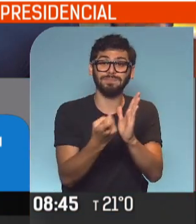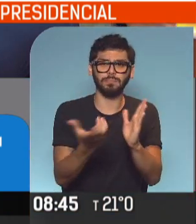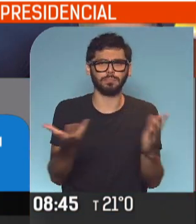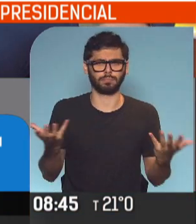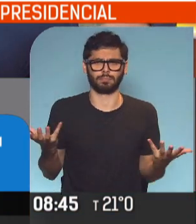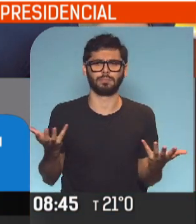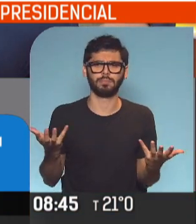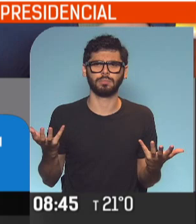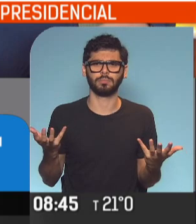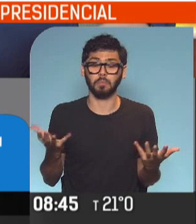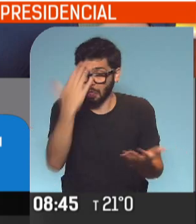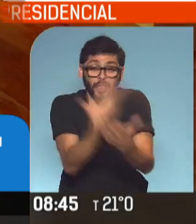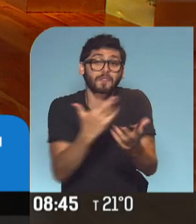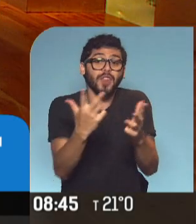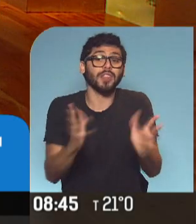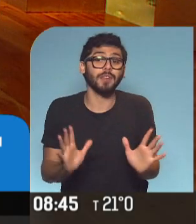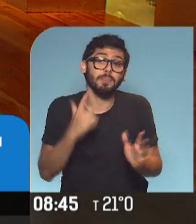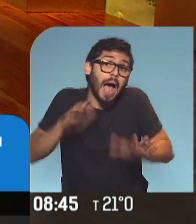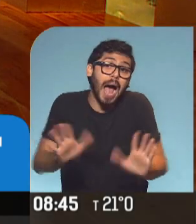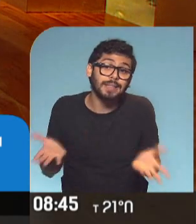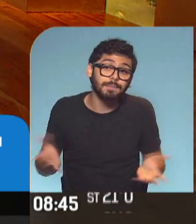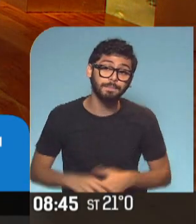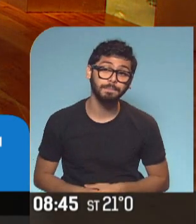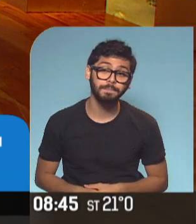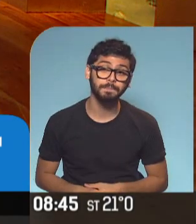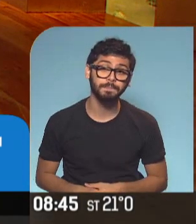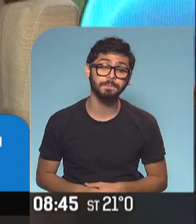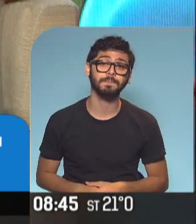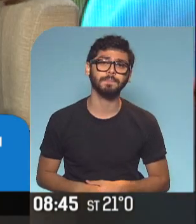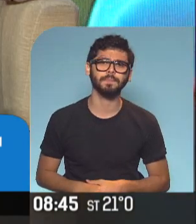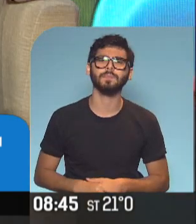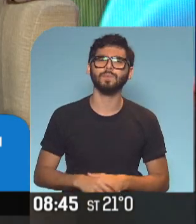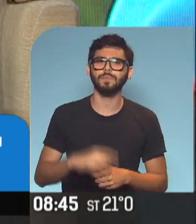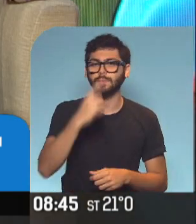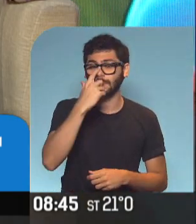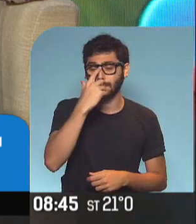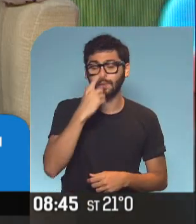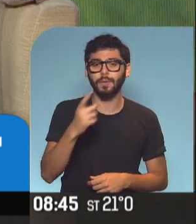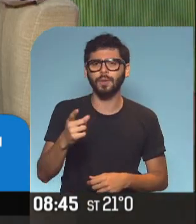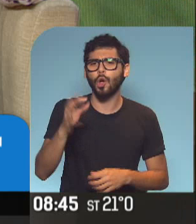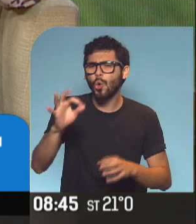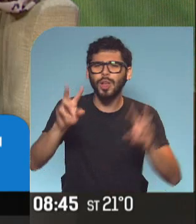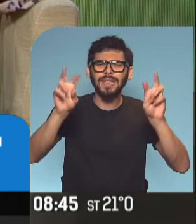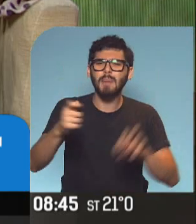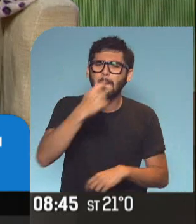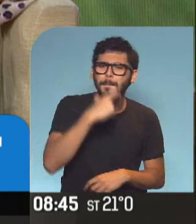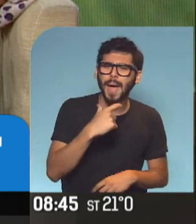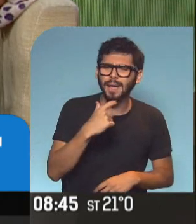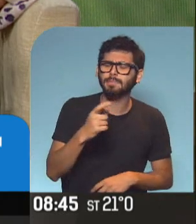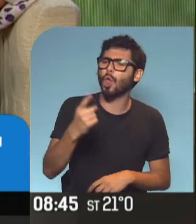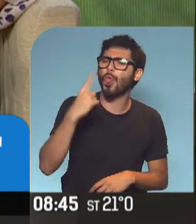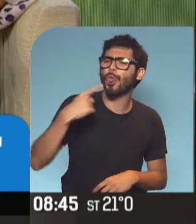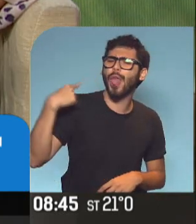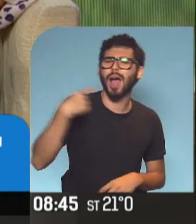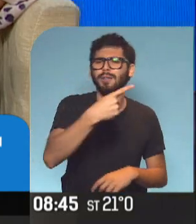monetario internacional si estamos en esta circunstancia bueno hablamos ya que estamos hablando de macri en los últimos días